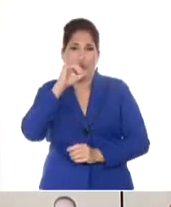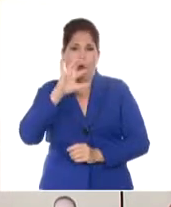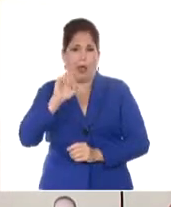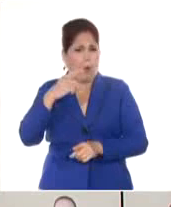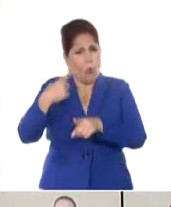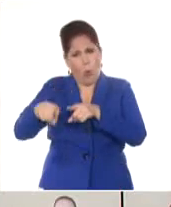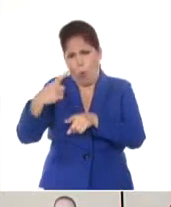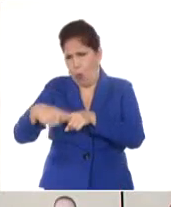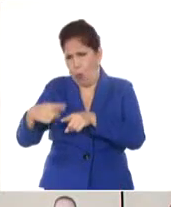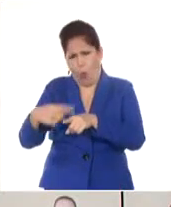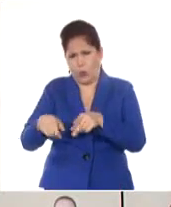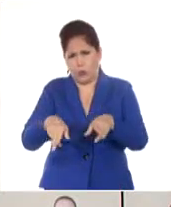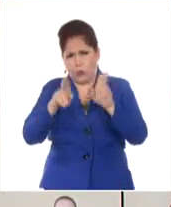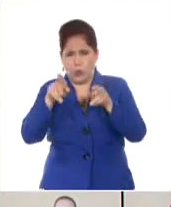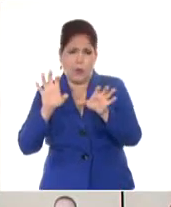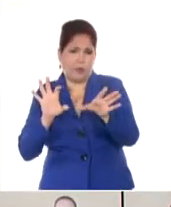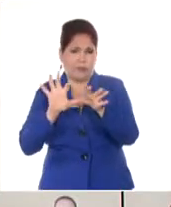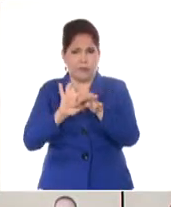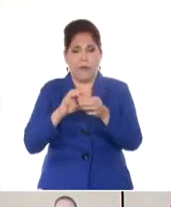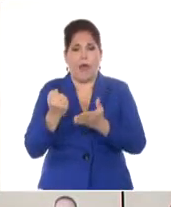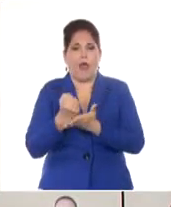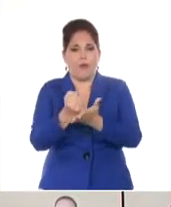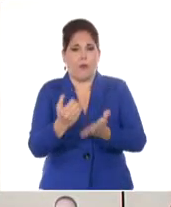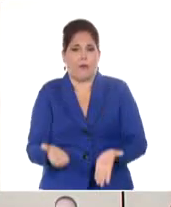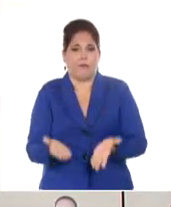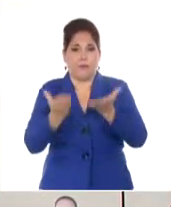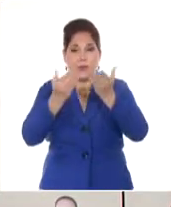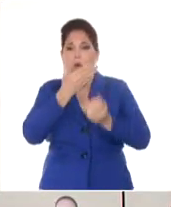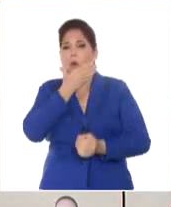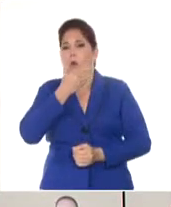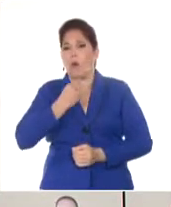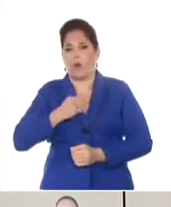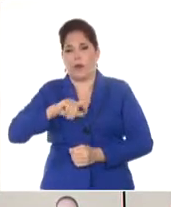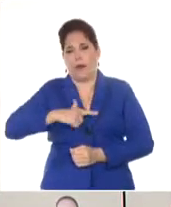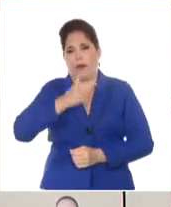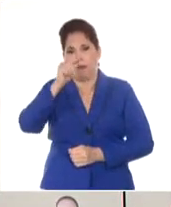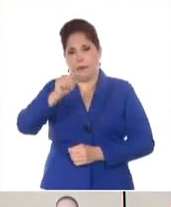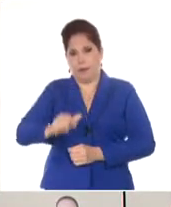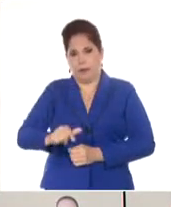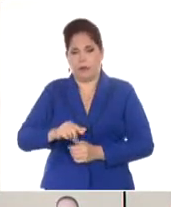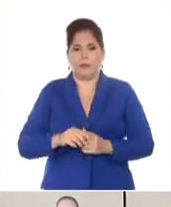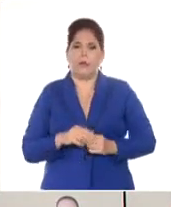otras instituciones que de conjunto contribuyen al desarrollo del arte joven en Cuba. Tenga muy buenas tardes.